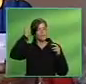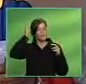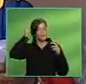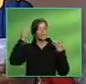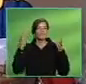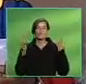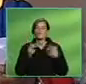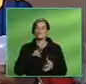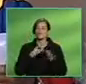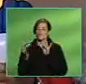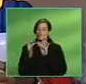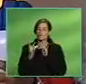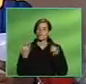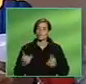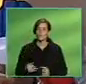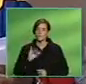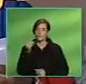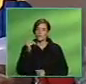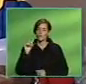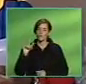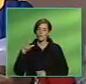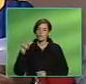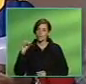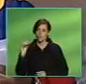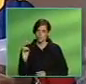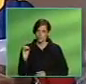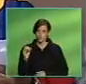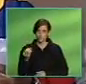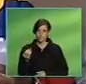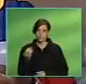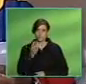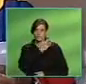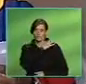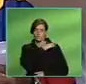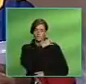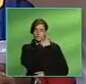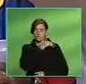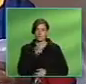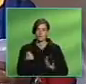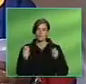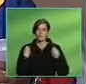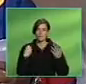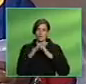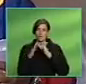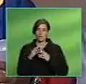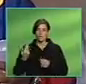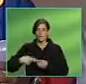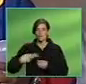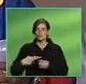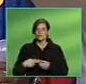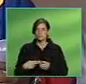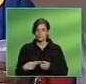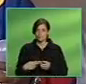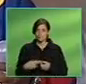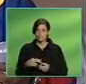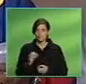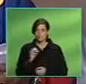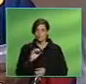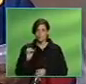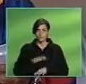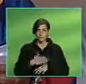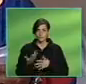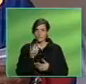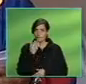Vamos a darle el pase a Julio Leal, gerente regional de vivienda, PDVSA Occidente, porque bueno,